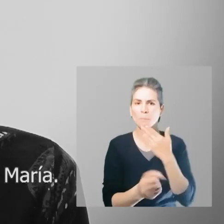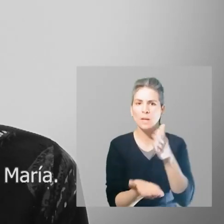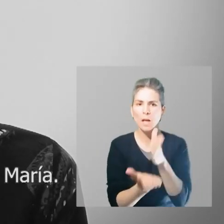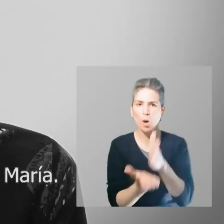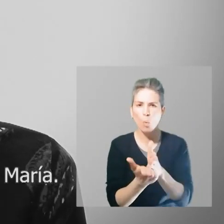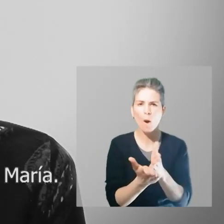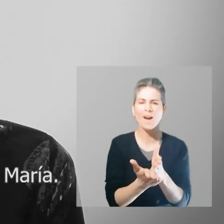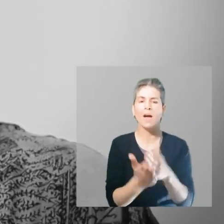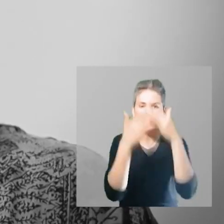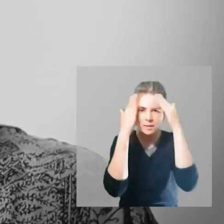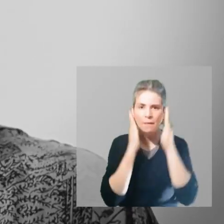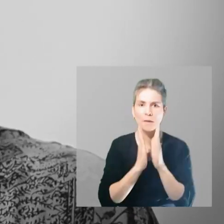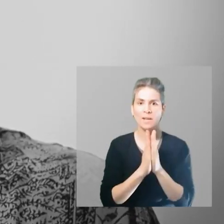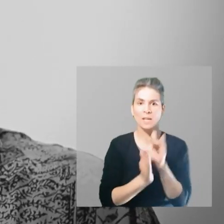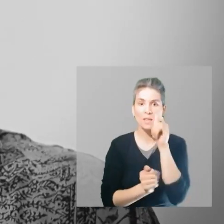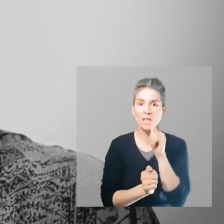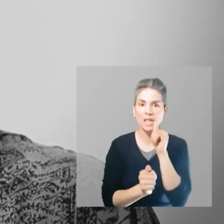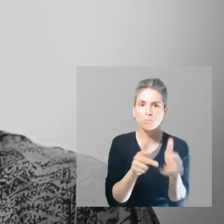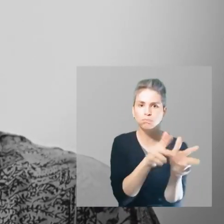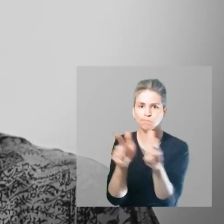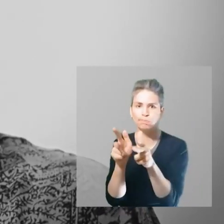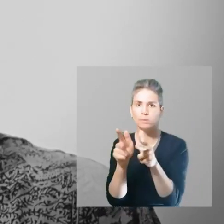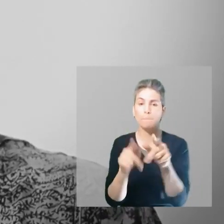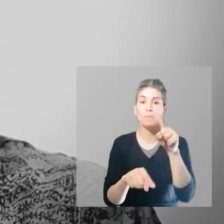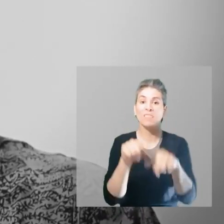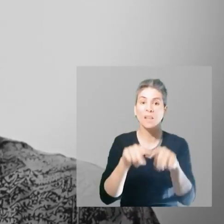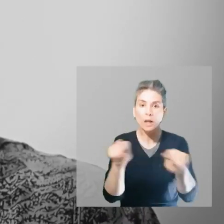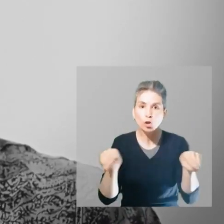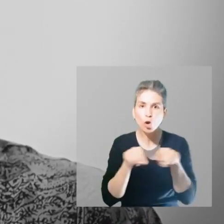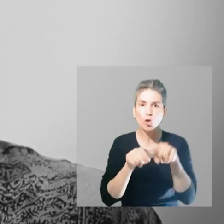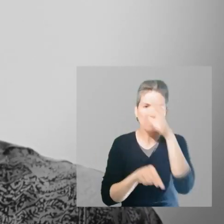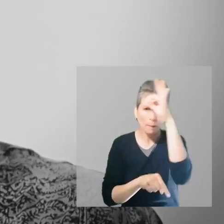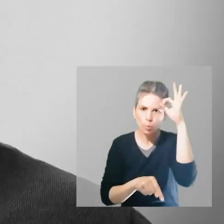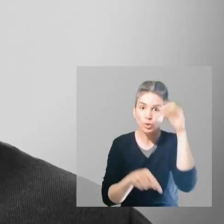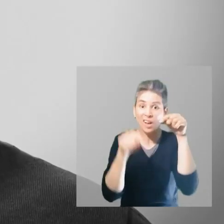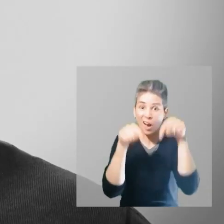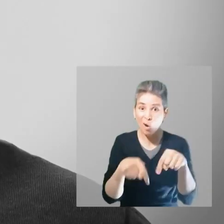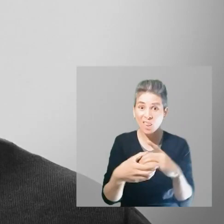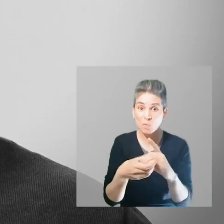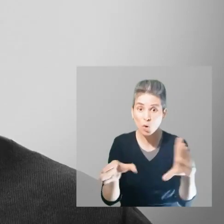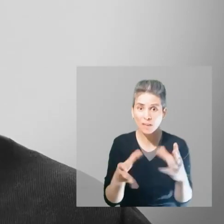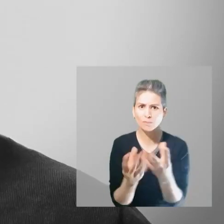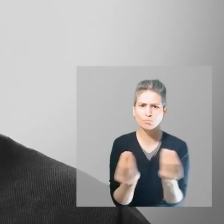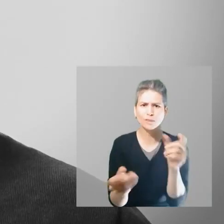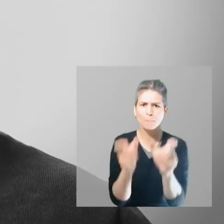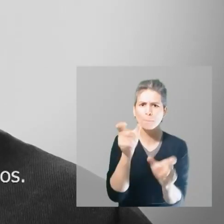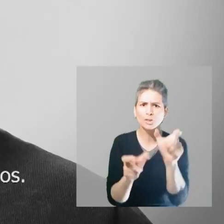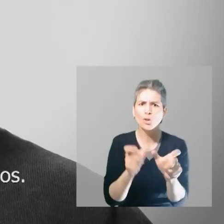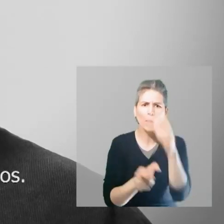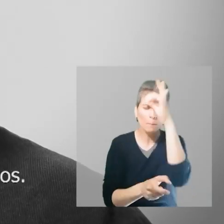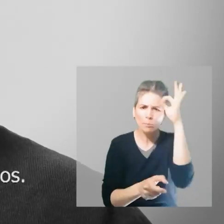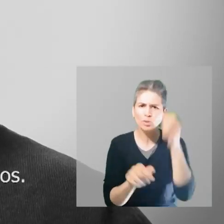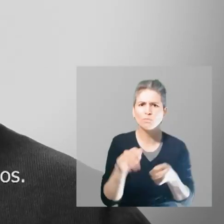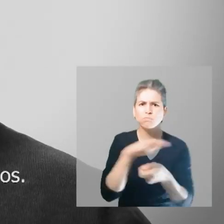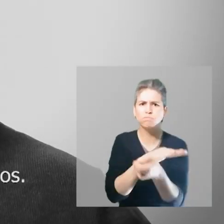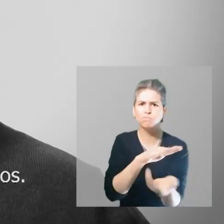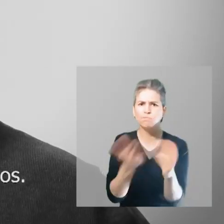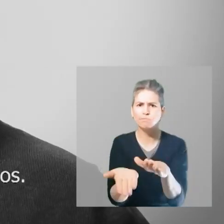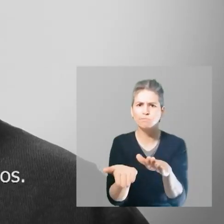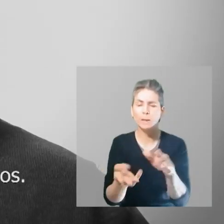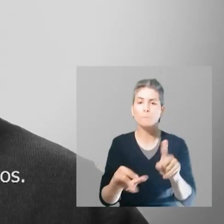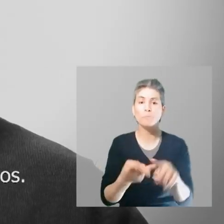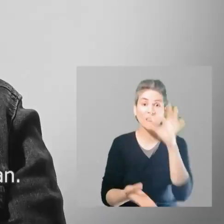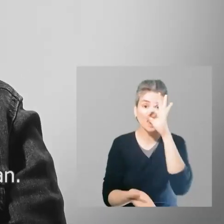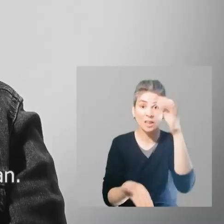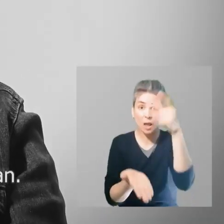masacraron en la Escuela Santa María. Hace años en el Gualmapu mataron y desplazaron a miles. Hace poco, en democracia, una veintena de mapuches han